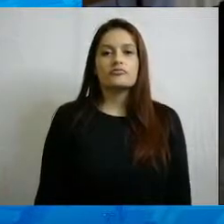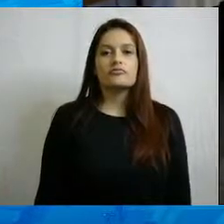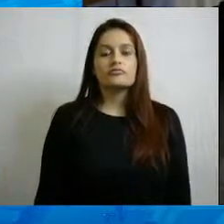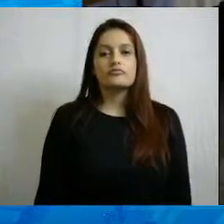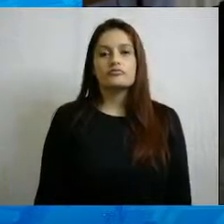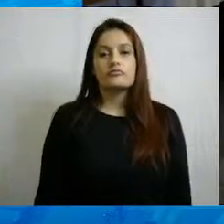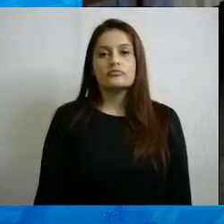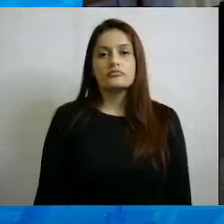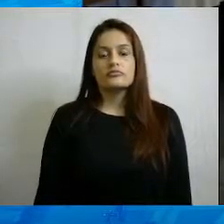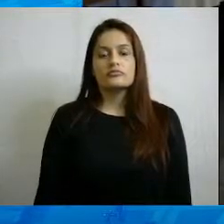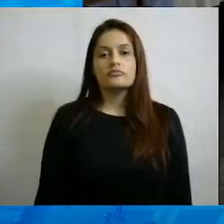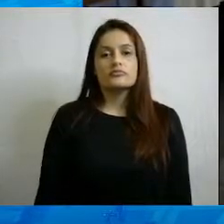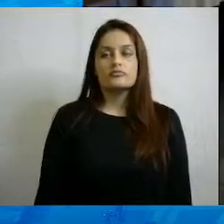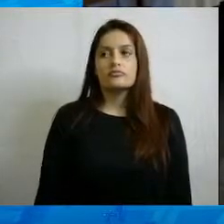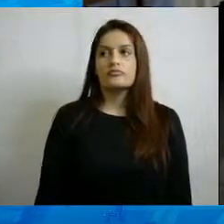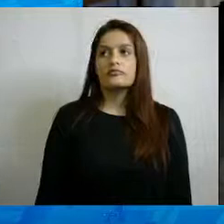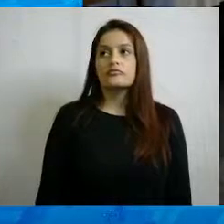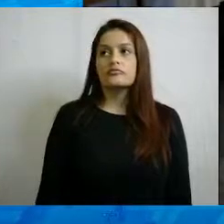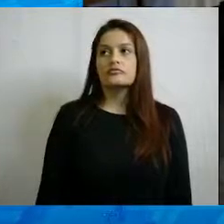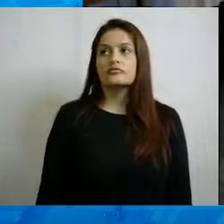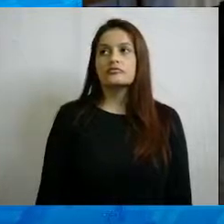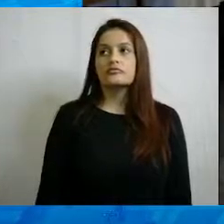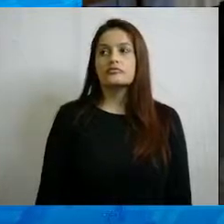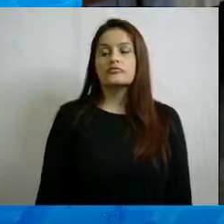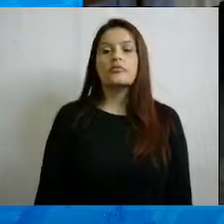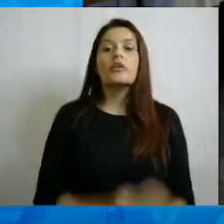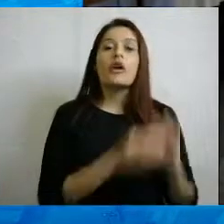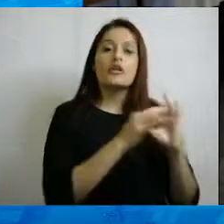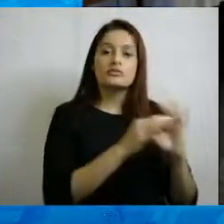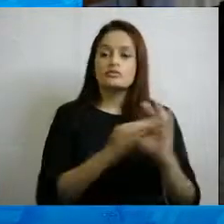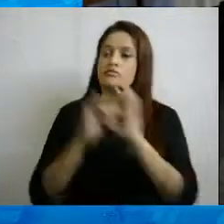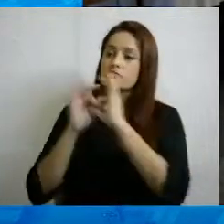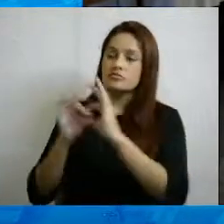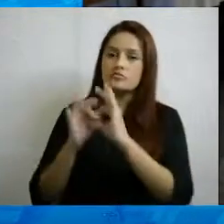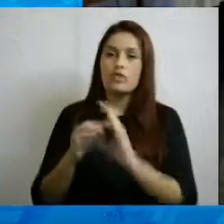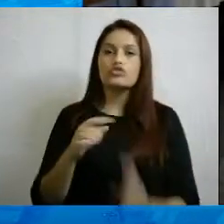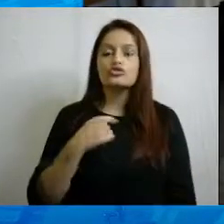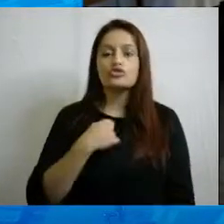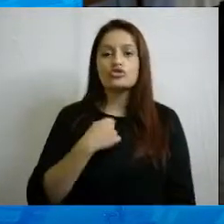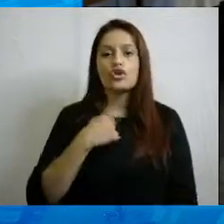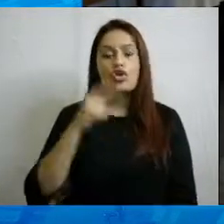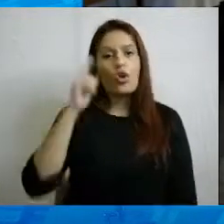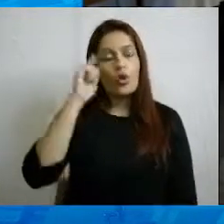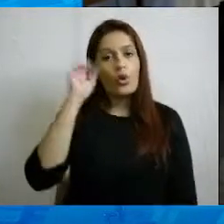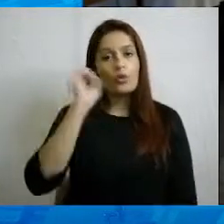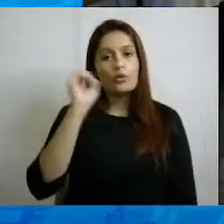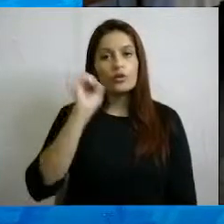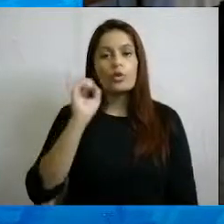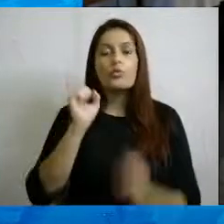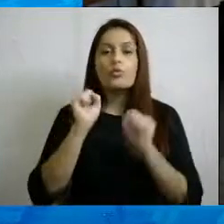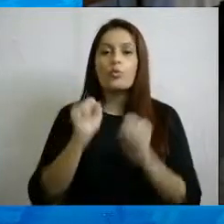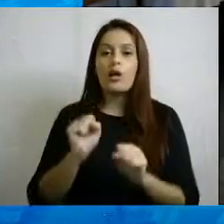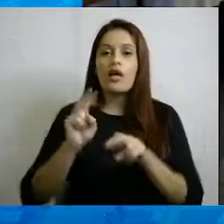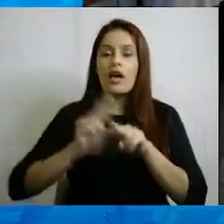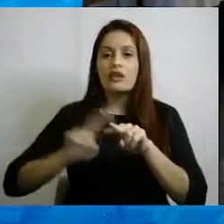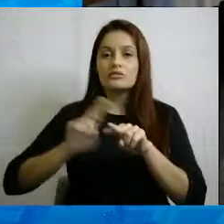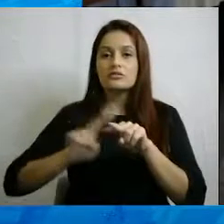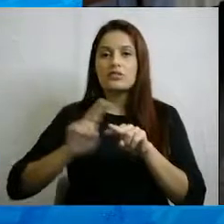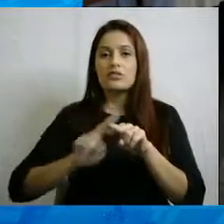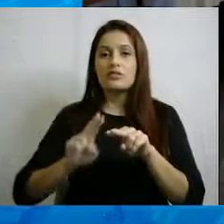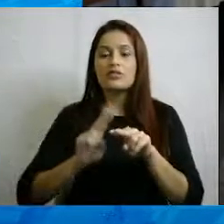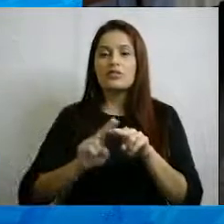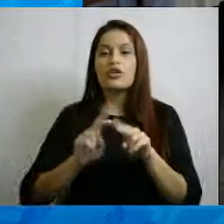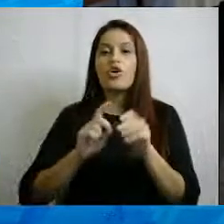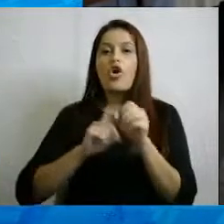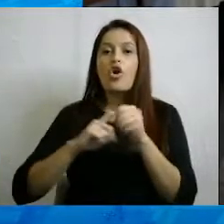informes sobre la materia. Gracias, concejal. Yo estoy de acuerdo en que se puede abordar o eventualmente en